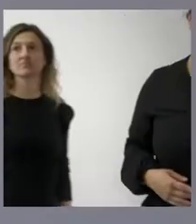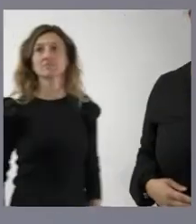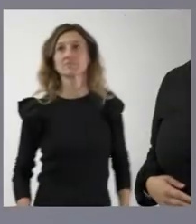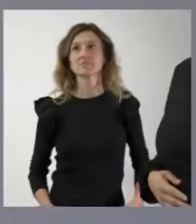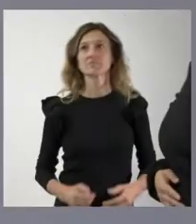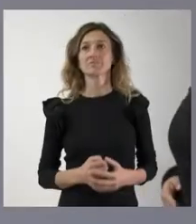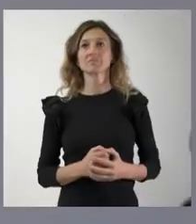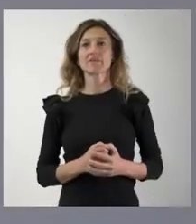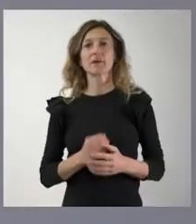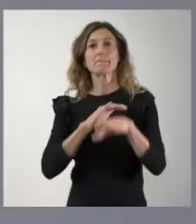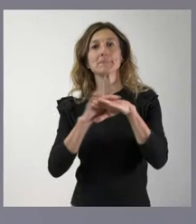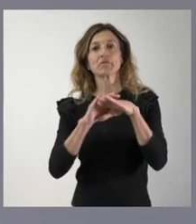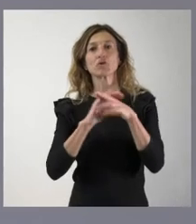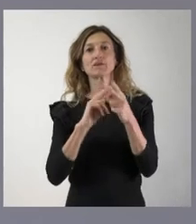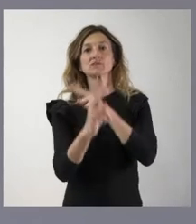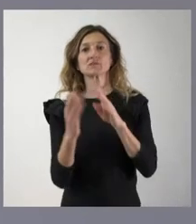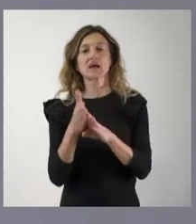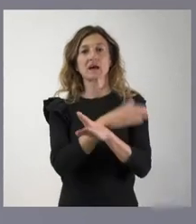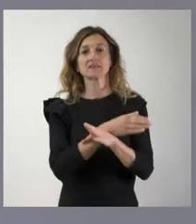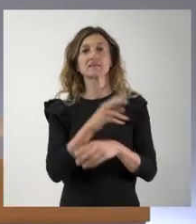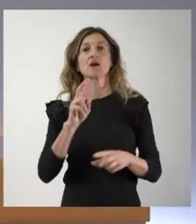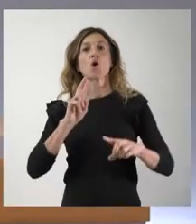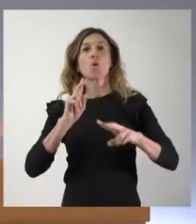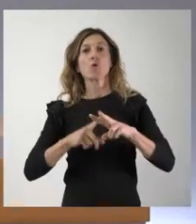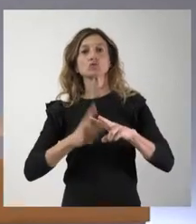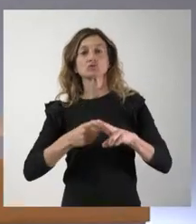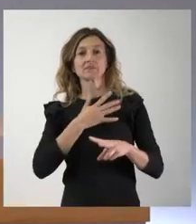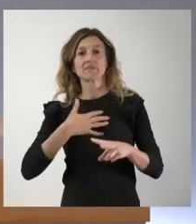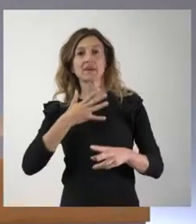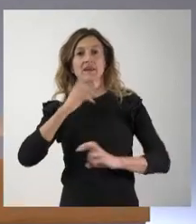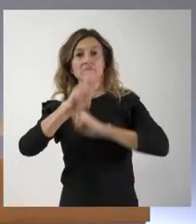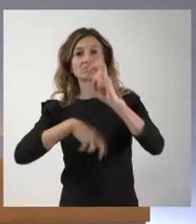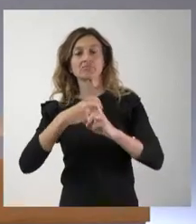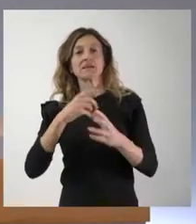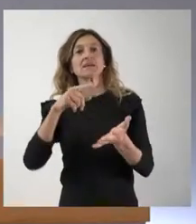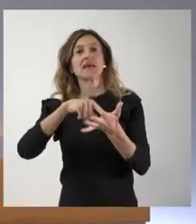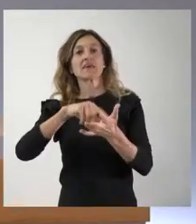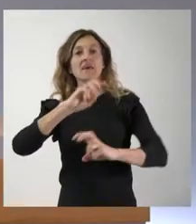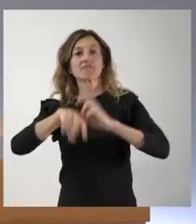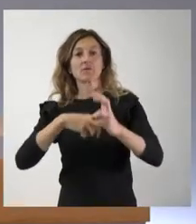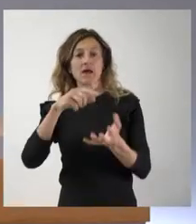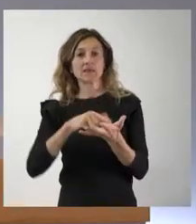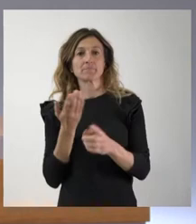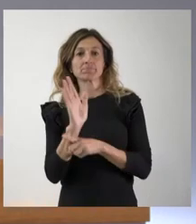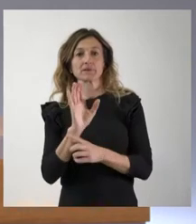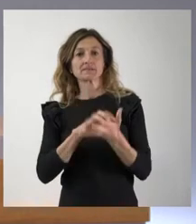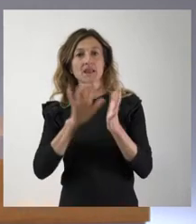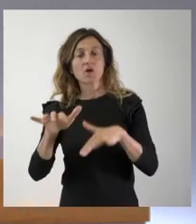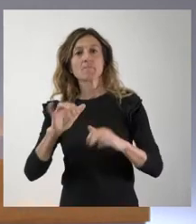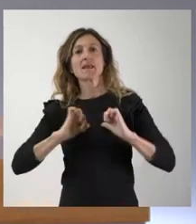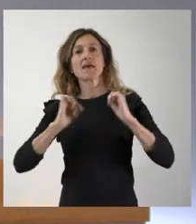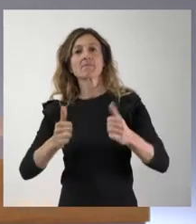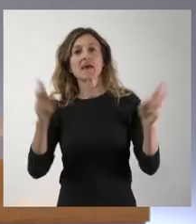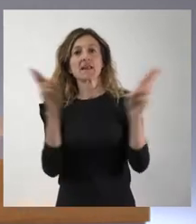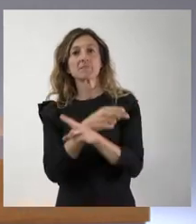conteste yo quería apostillar que acaba de anunciar que va a enmendar la ley de la Reforma fiscal planteada aquí en Castilla y León para que entre la eliminación